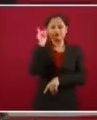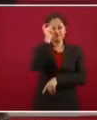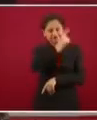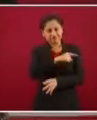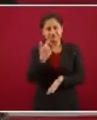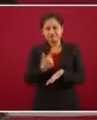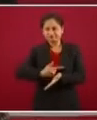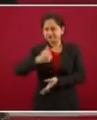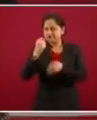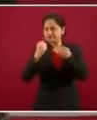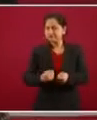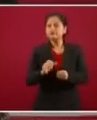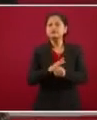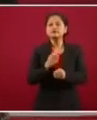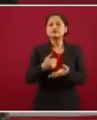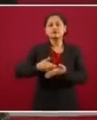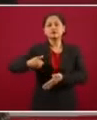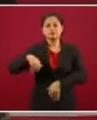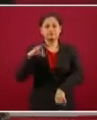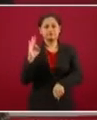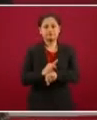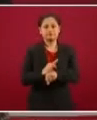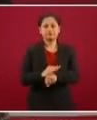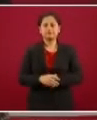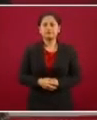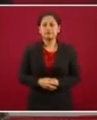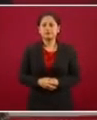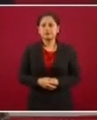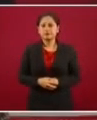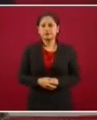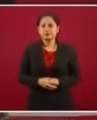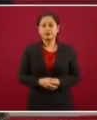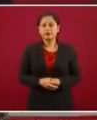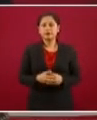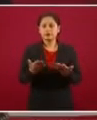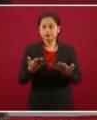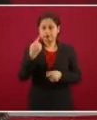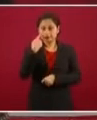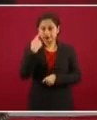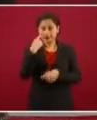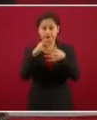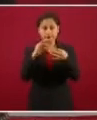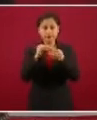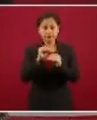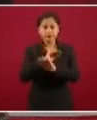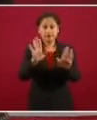Entonces, deben estar protegidos. Señalamos con claridad, el personal esencial de interés